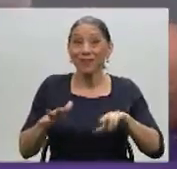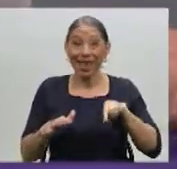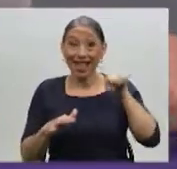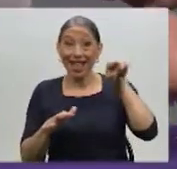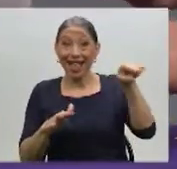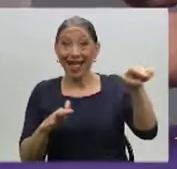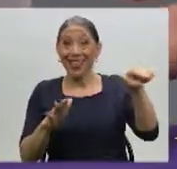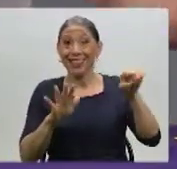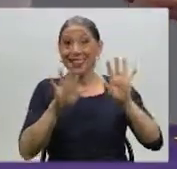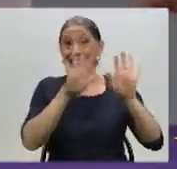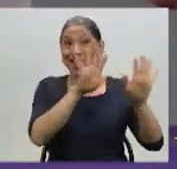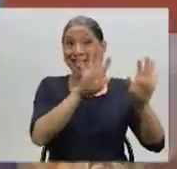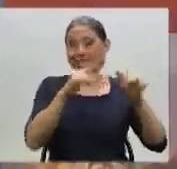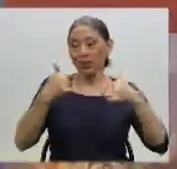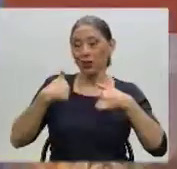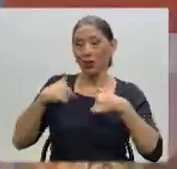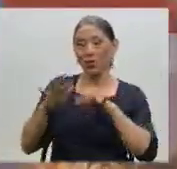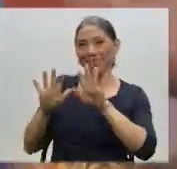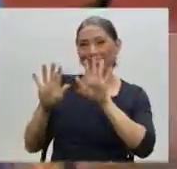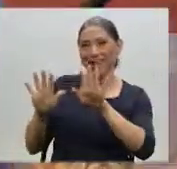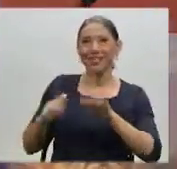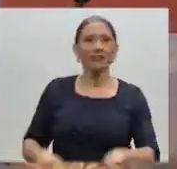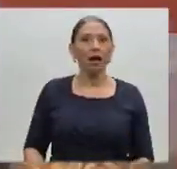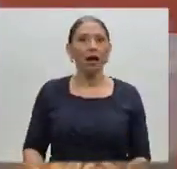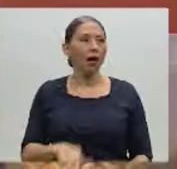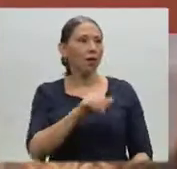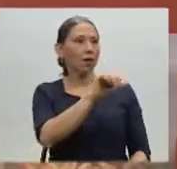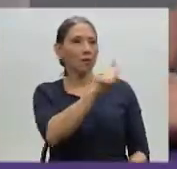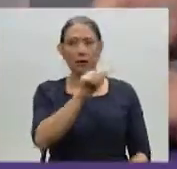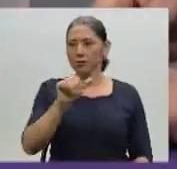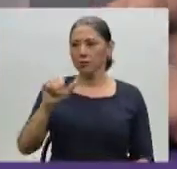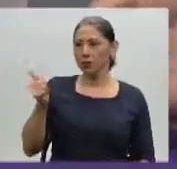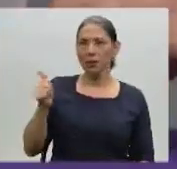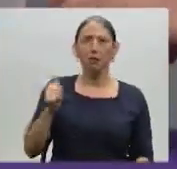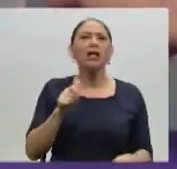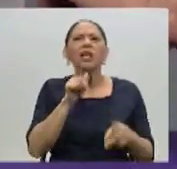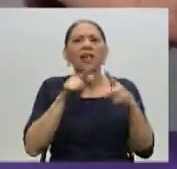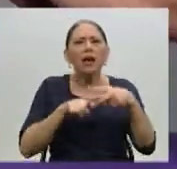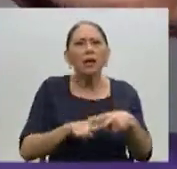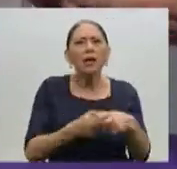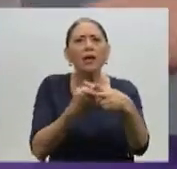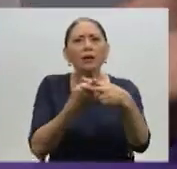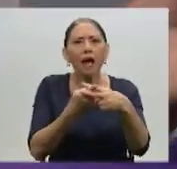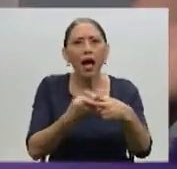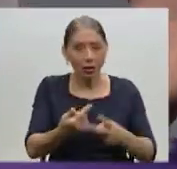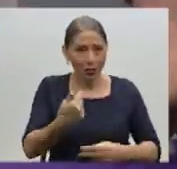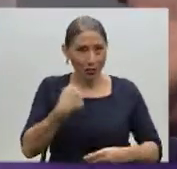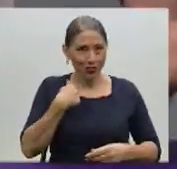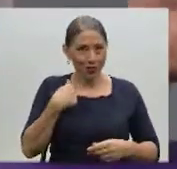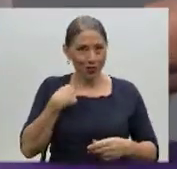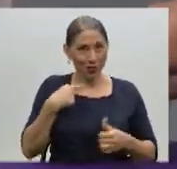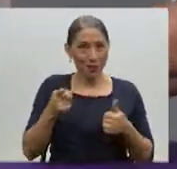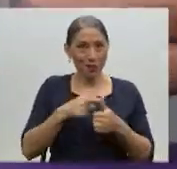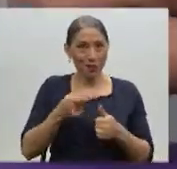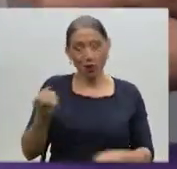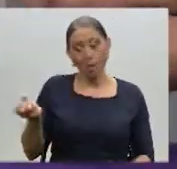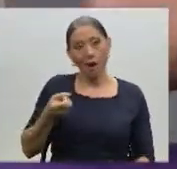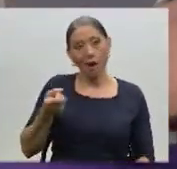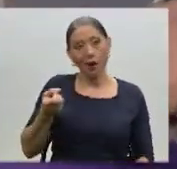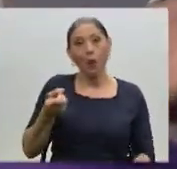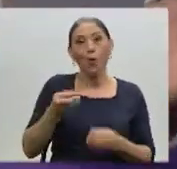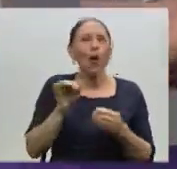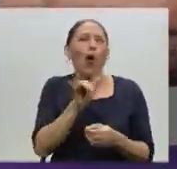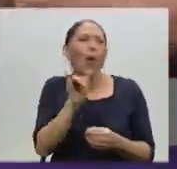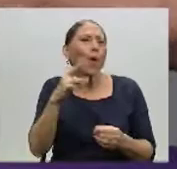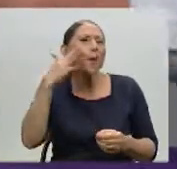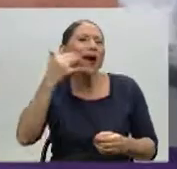tiene 10 y yo tengo 10. ¿Y quién empieza? Voy a empezar yo tirando los 10 granitos y vamos a